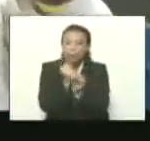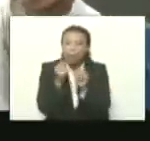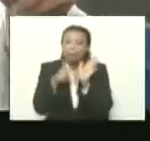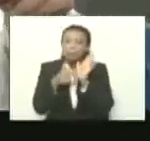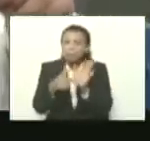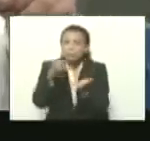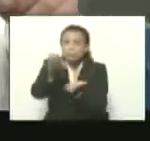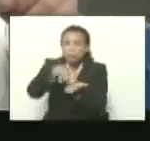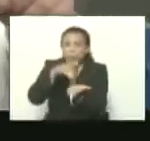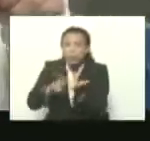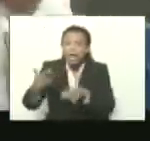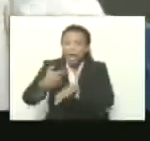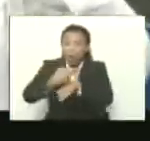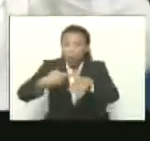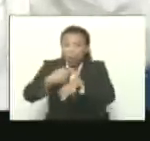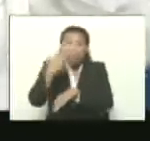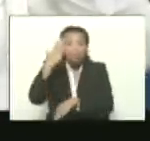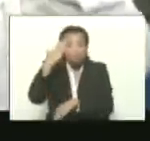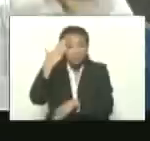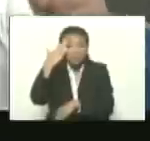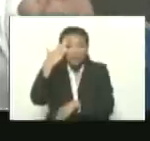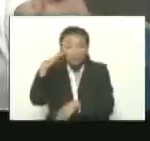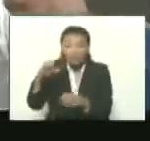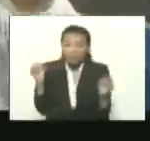semilla, el gobernador lo sabe.